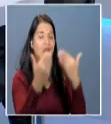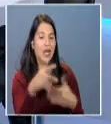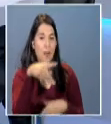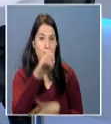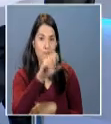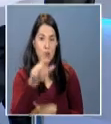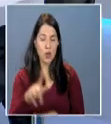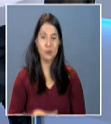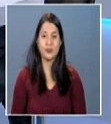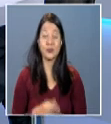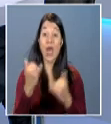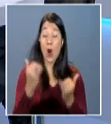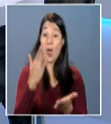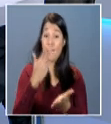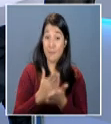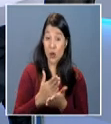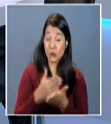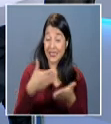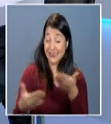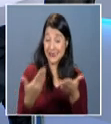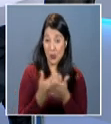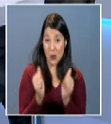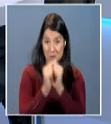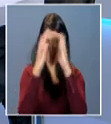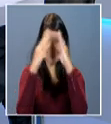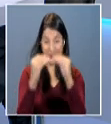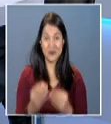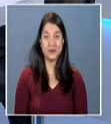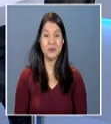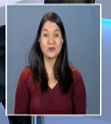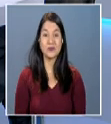Paul. Hacemos una pausa y enseguida regresamos con más.